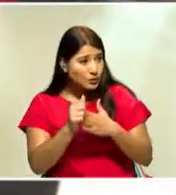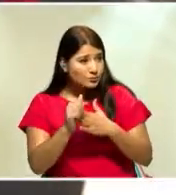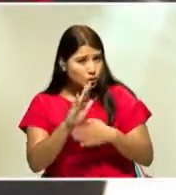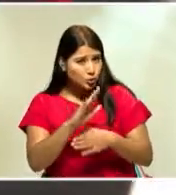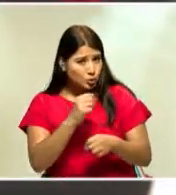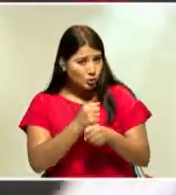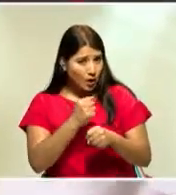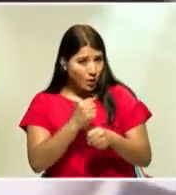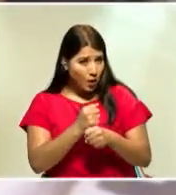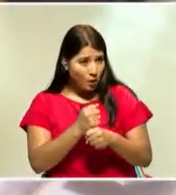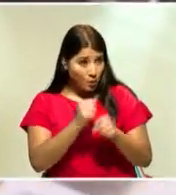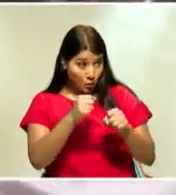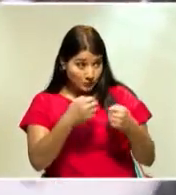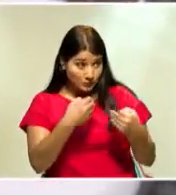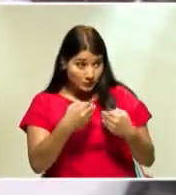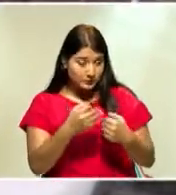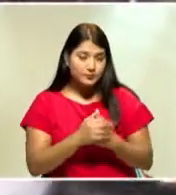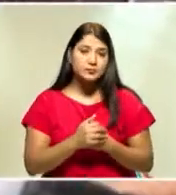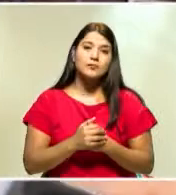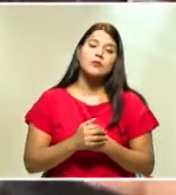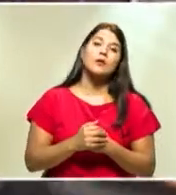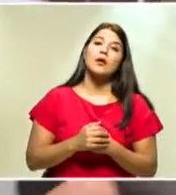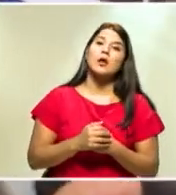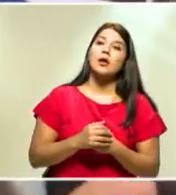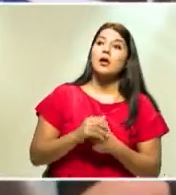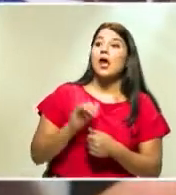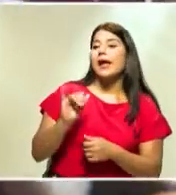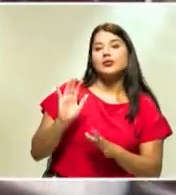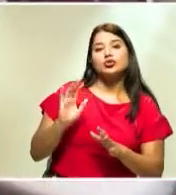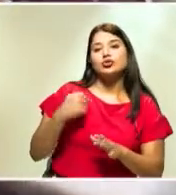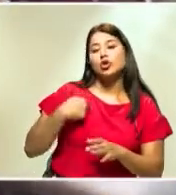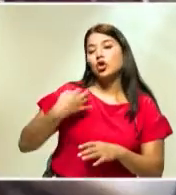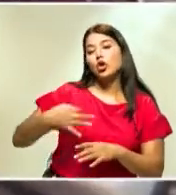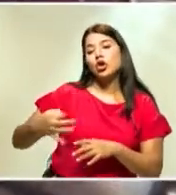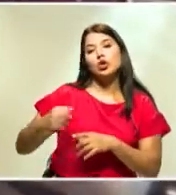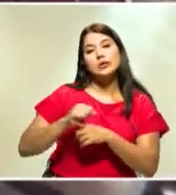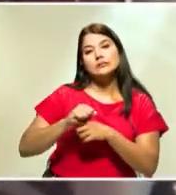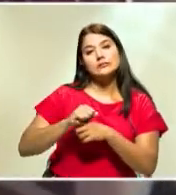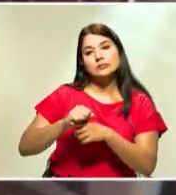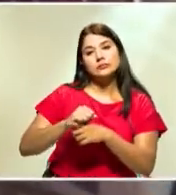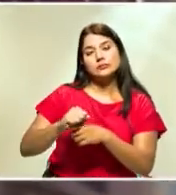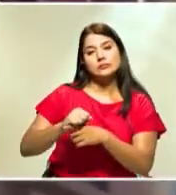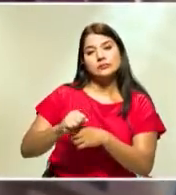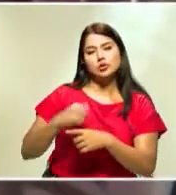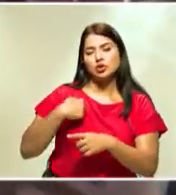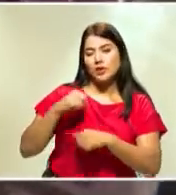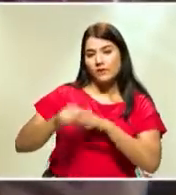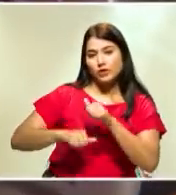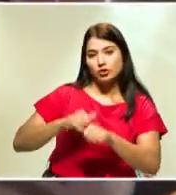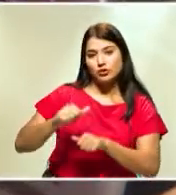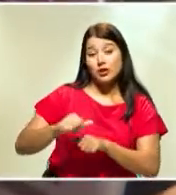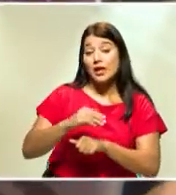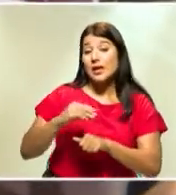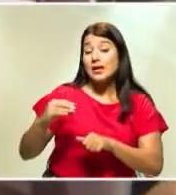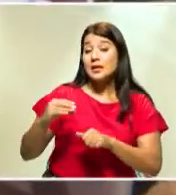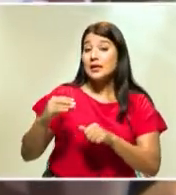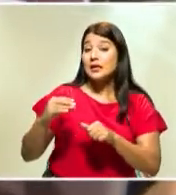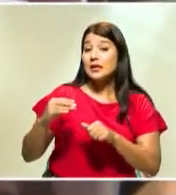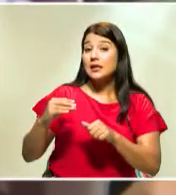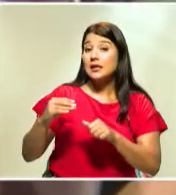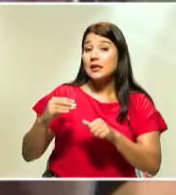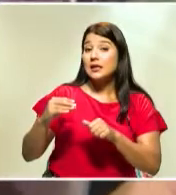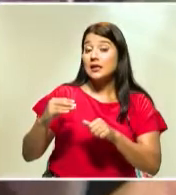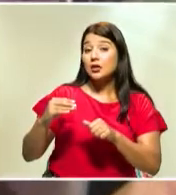ese precisamente que nos explica día a día? Eso es lo que es día a día en los entrenamientos, esforzándome y regresando de